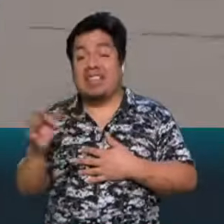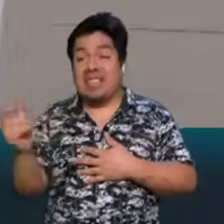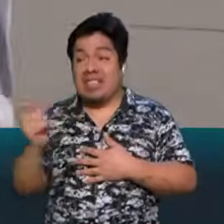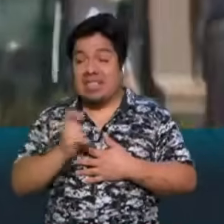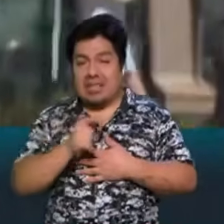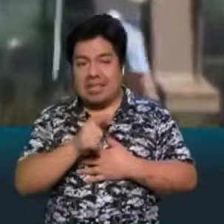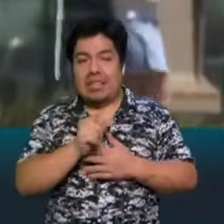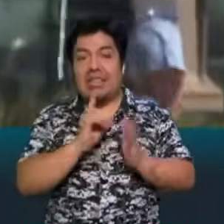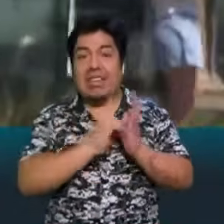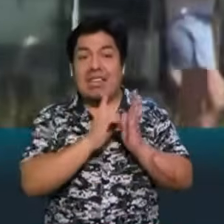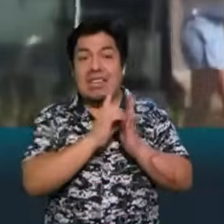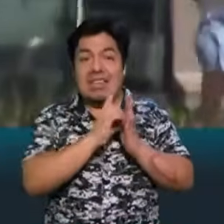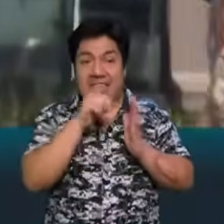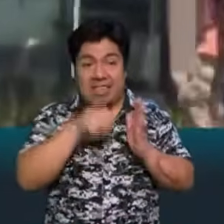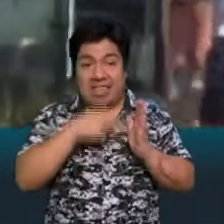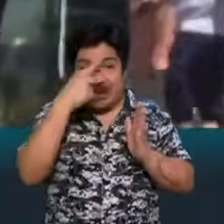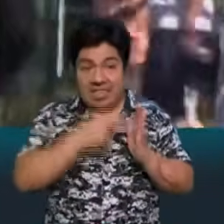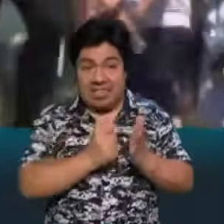para pagar una vivienda